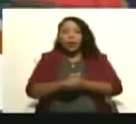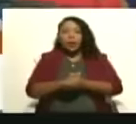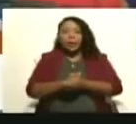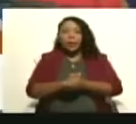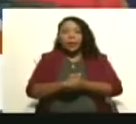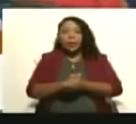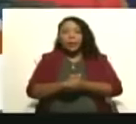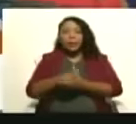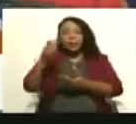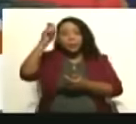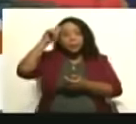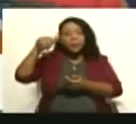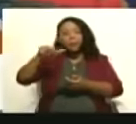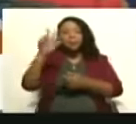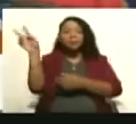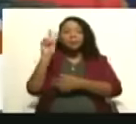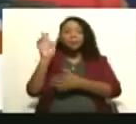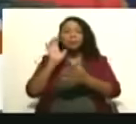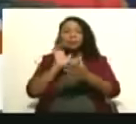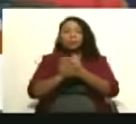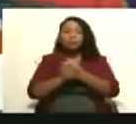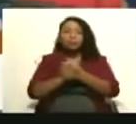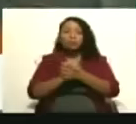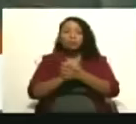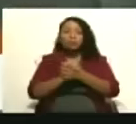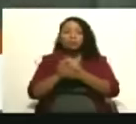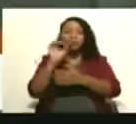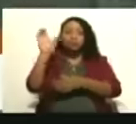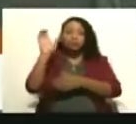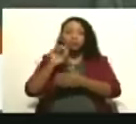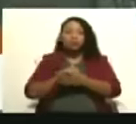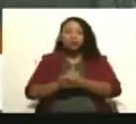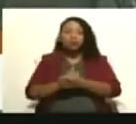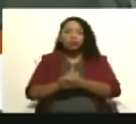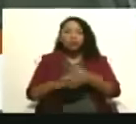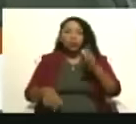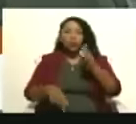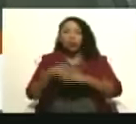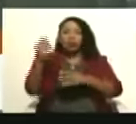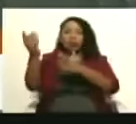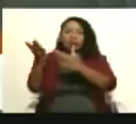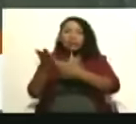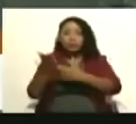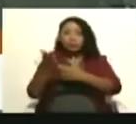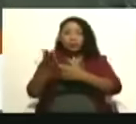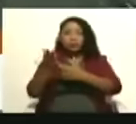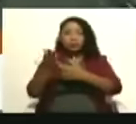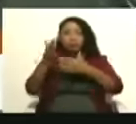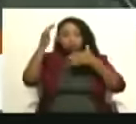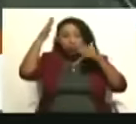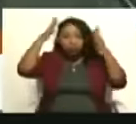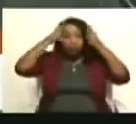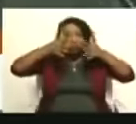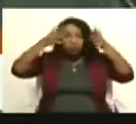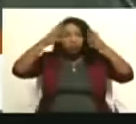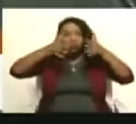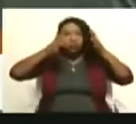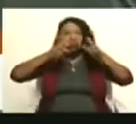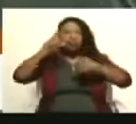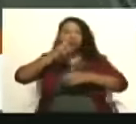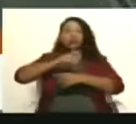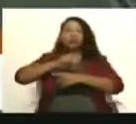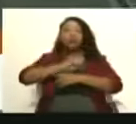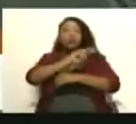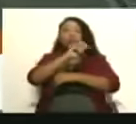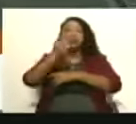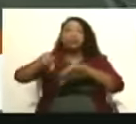Pueblo de Venezuela, amigos de la patria, una vez recibido la inducción y la preparación necesaria, con más de